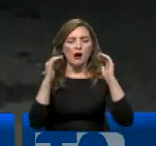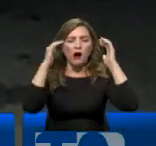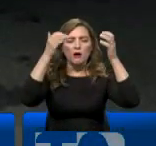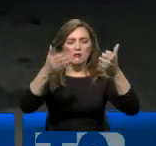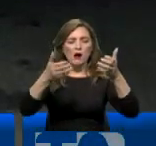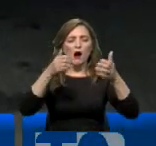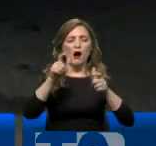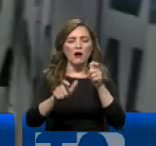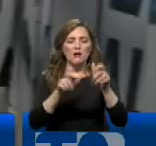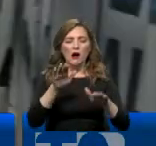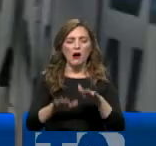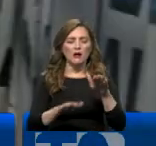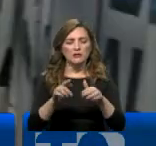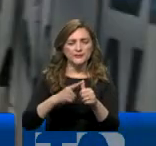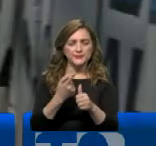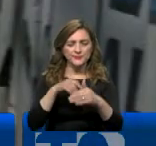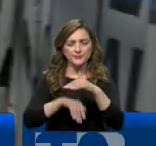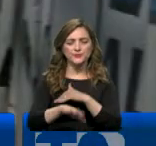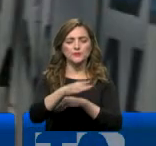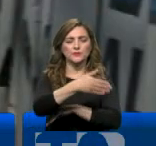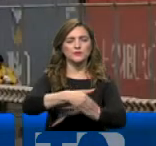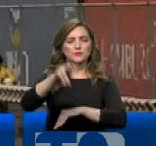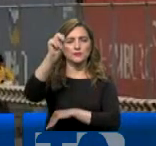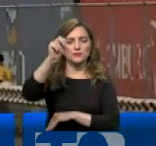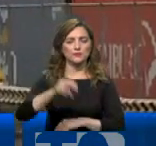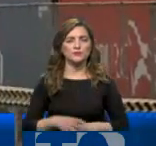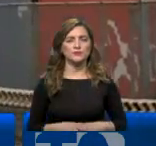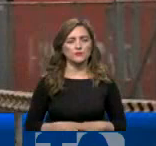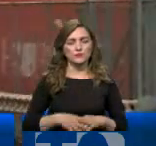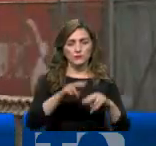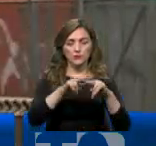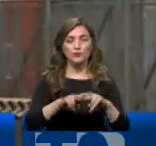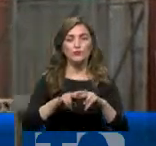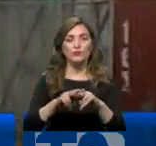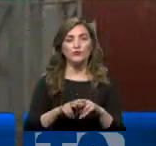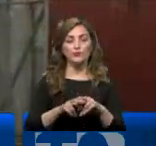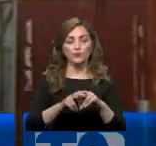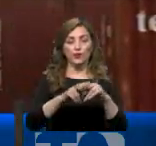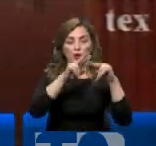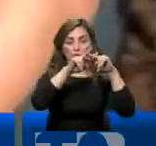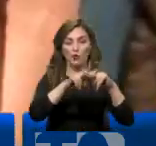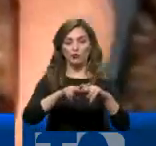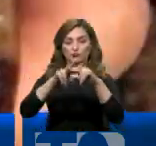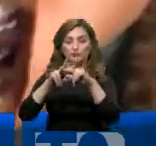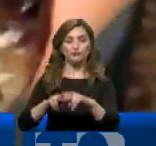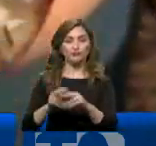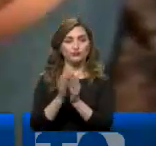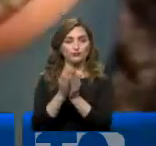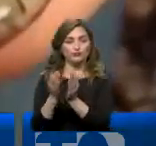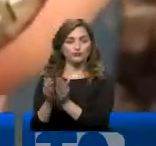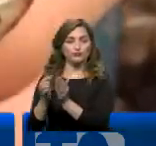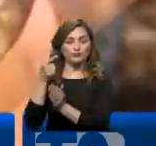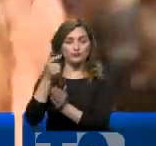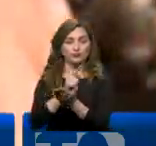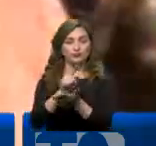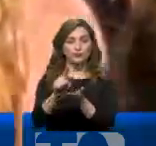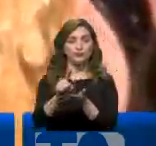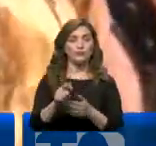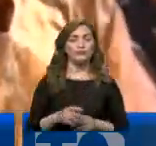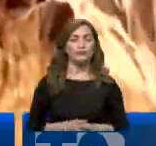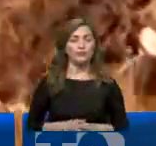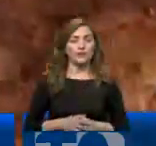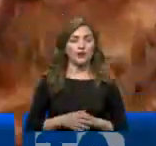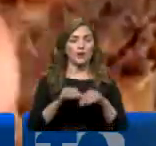en la primera línea de defensa que está en la frontera norte y también las revisiones por escáneres en los puertos. Incluso desde la próxima semana habrá